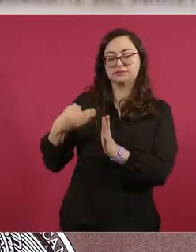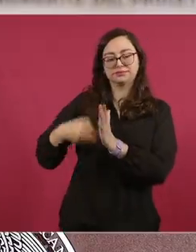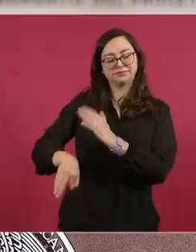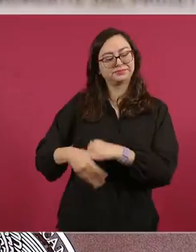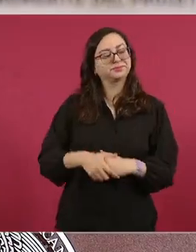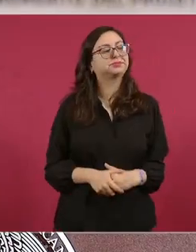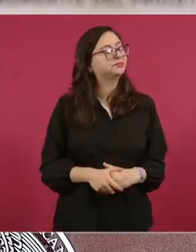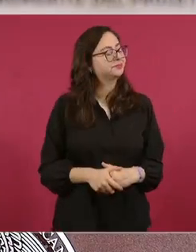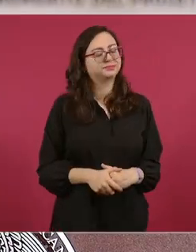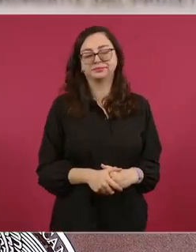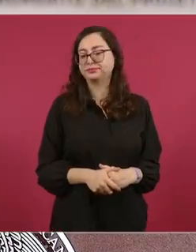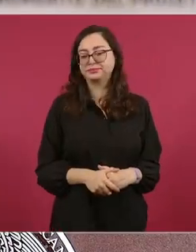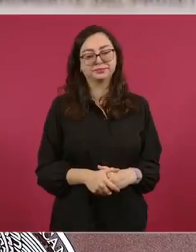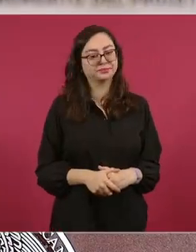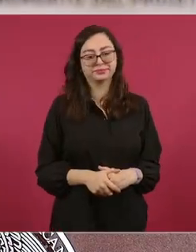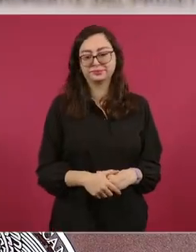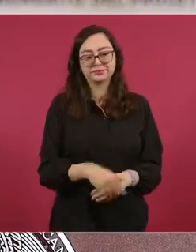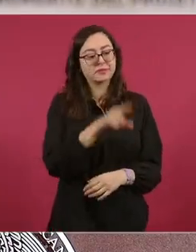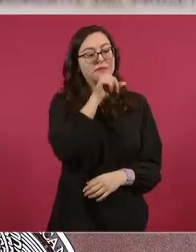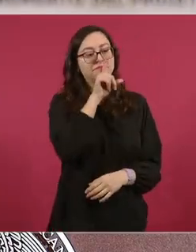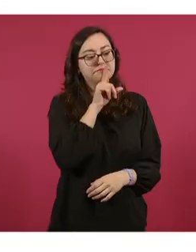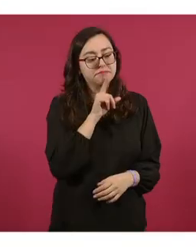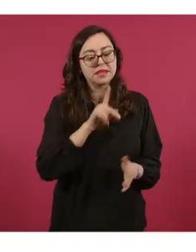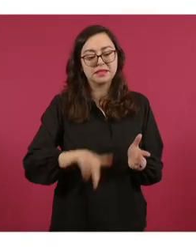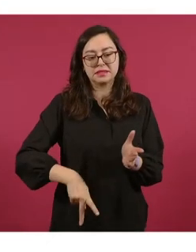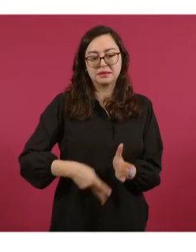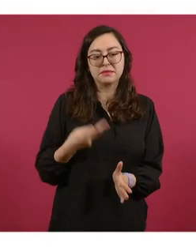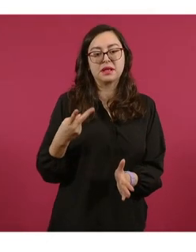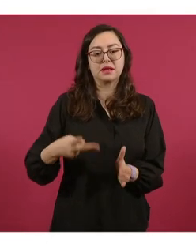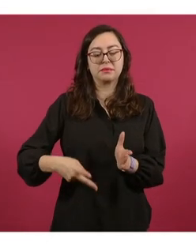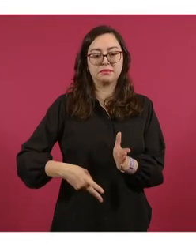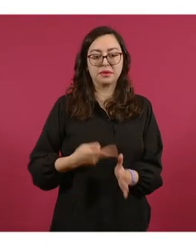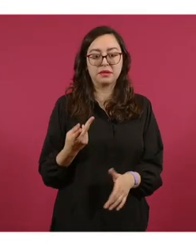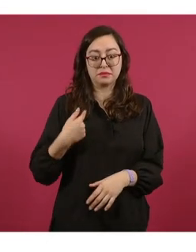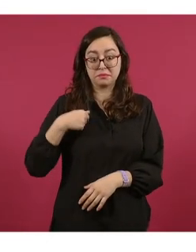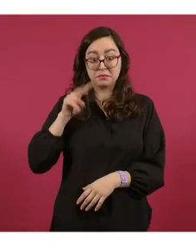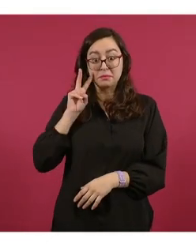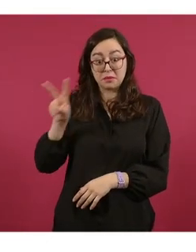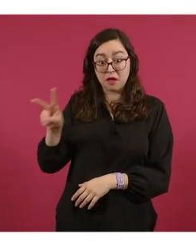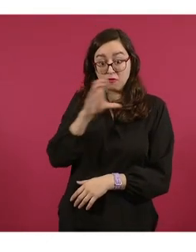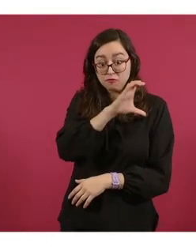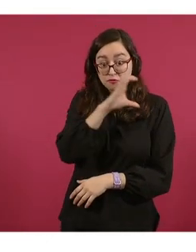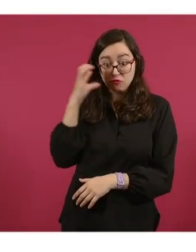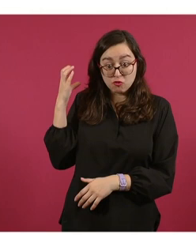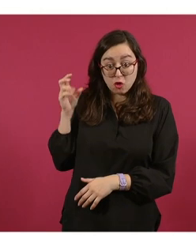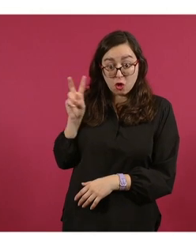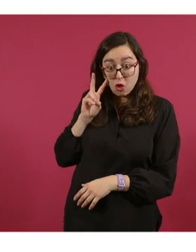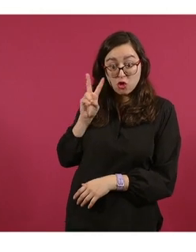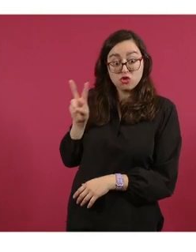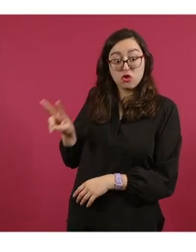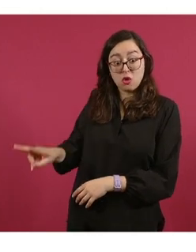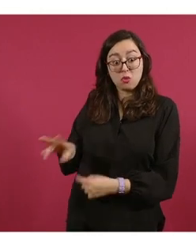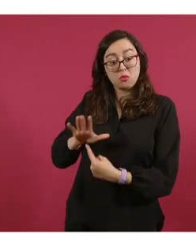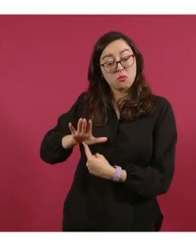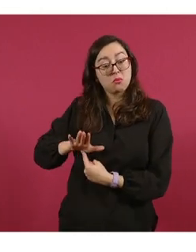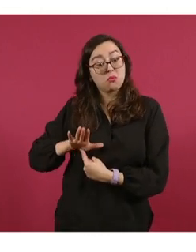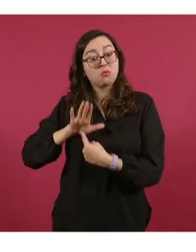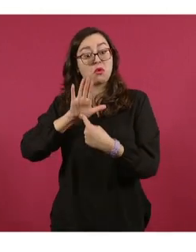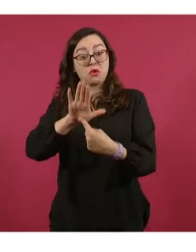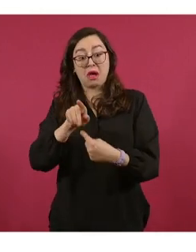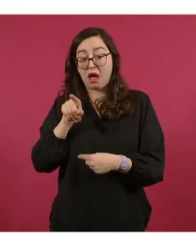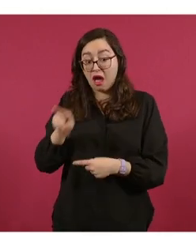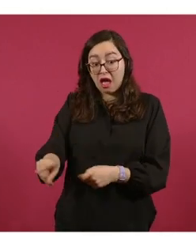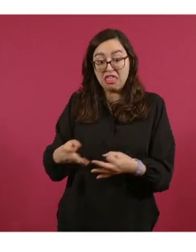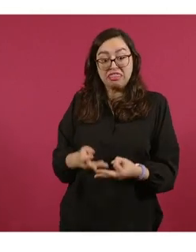les vamos a demostrar cómo mienten, cómo respiran, porque vemos las imágenes publicadas por Reforma del